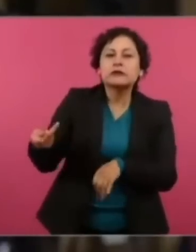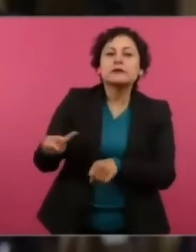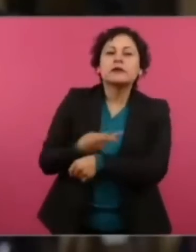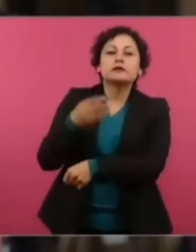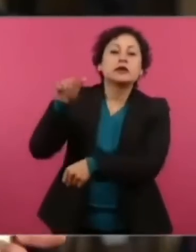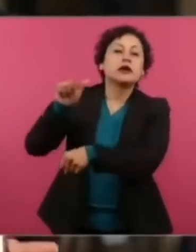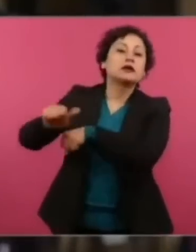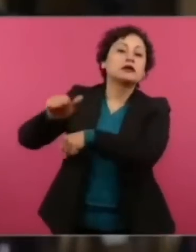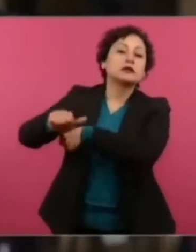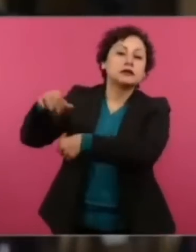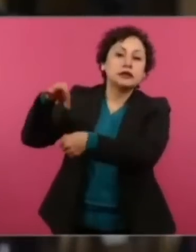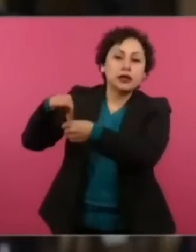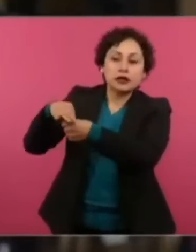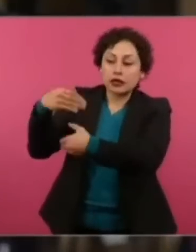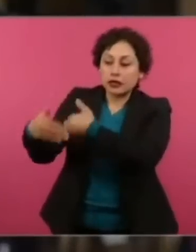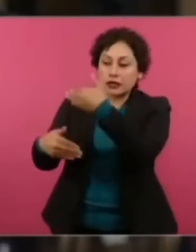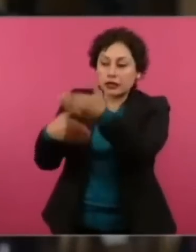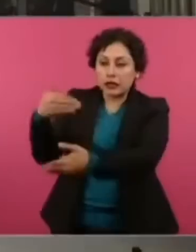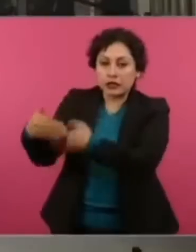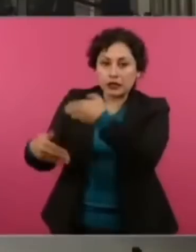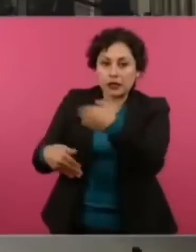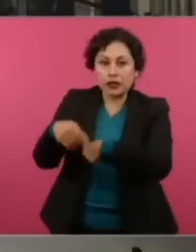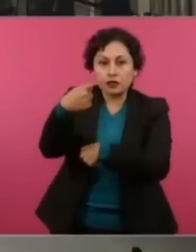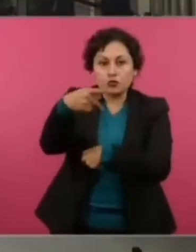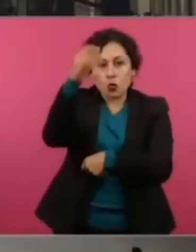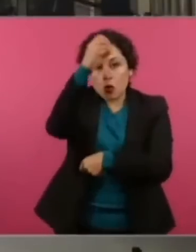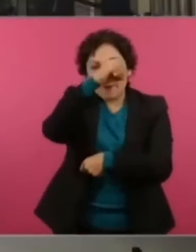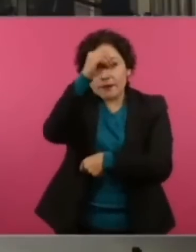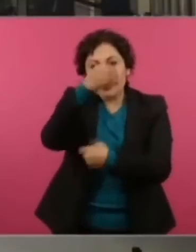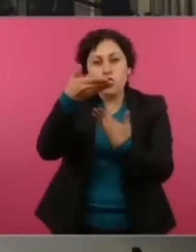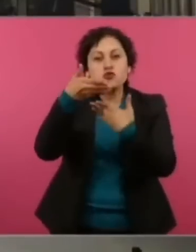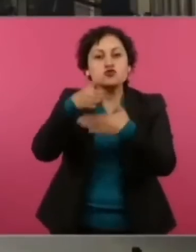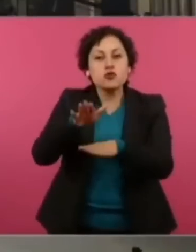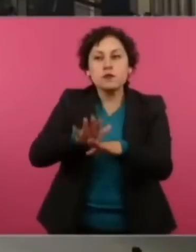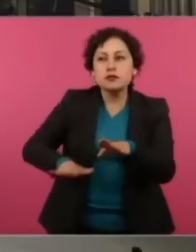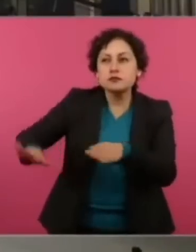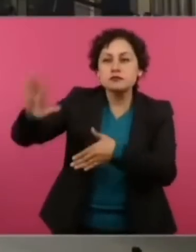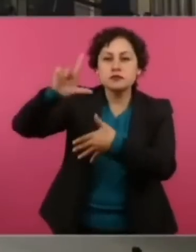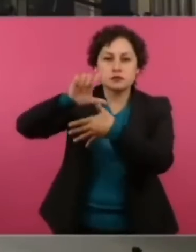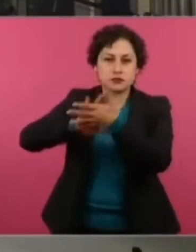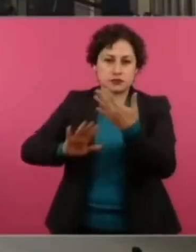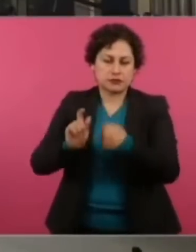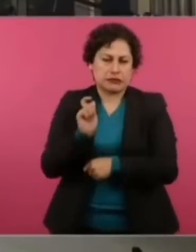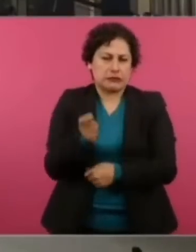la Argentina en clave regional? Bueno,